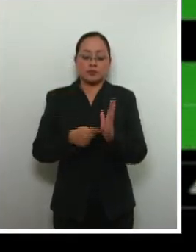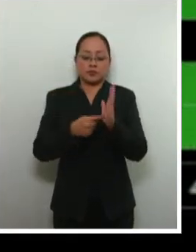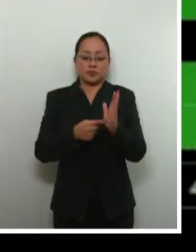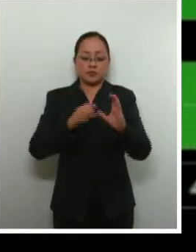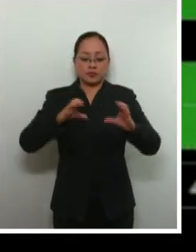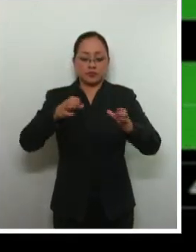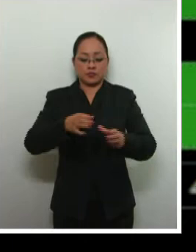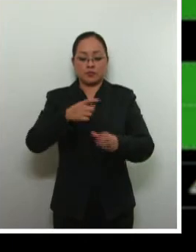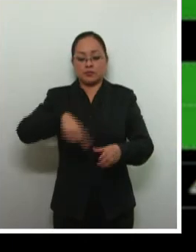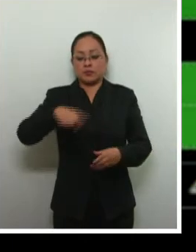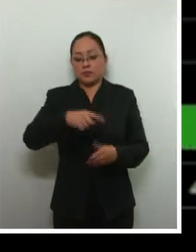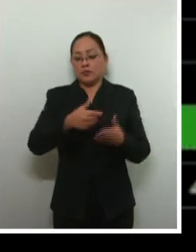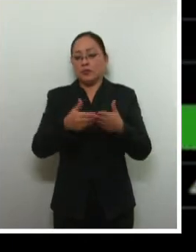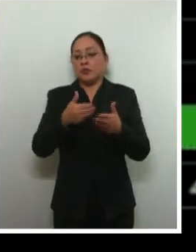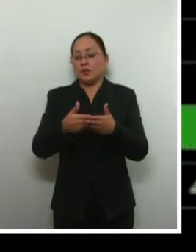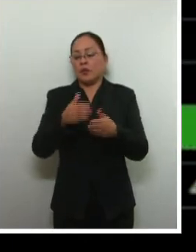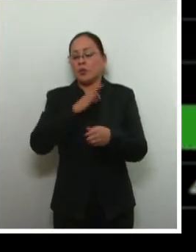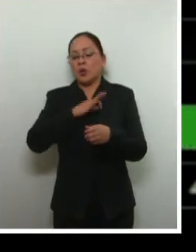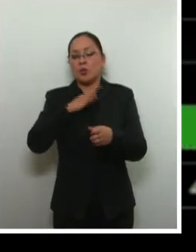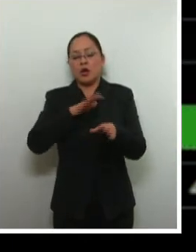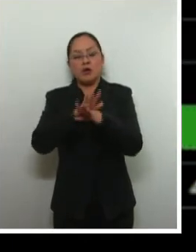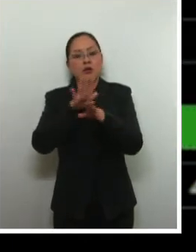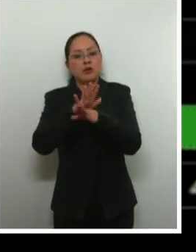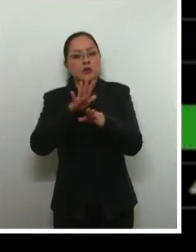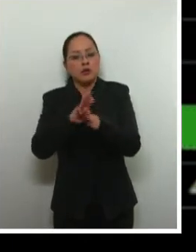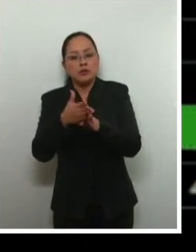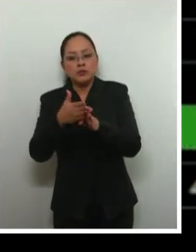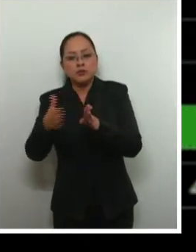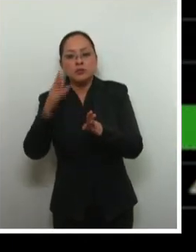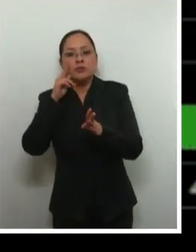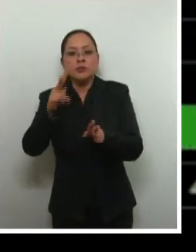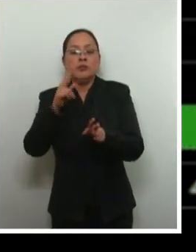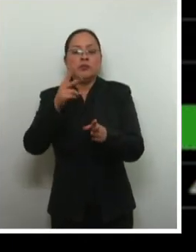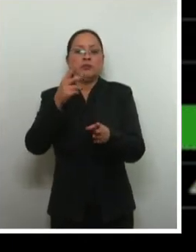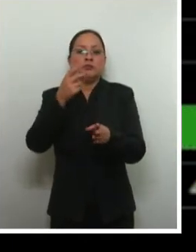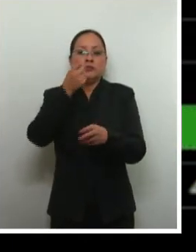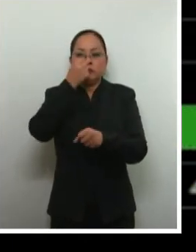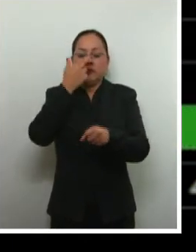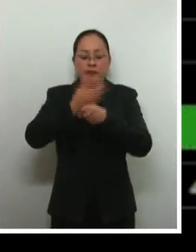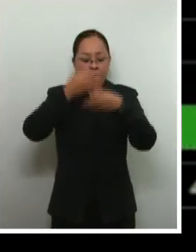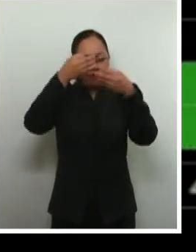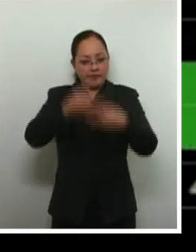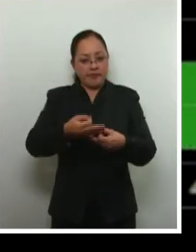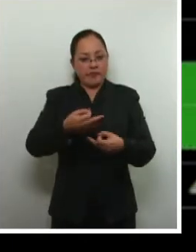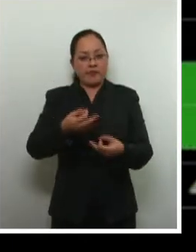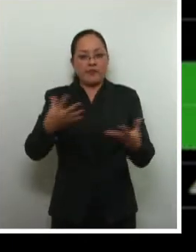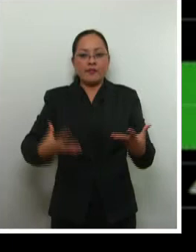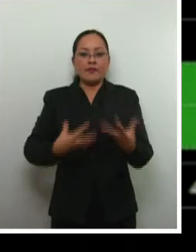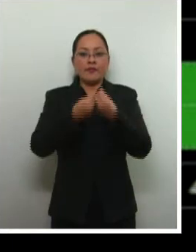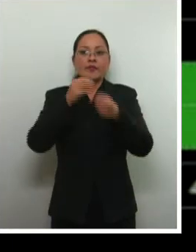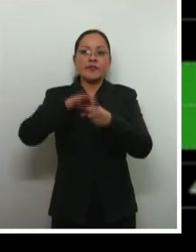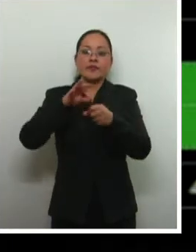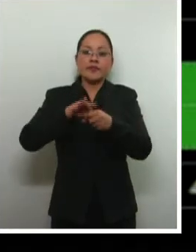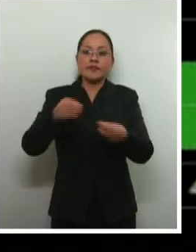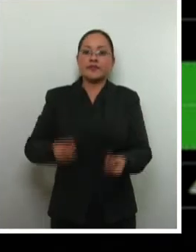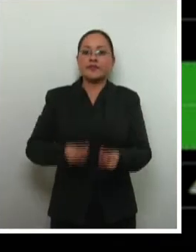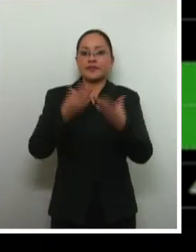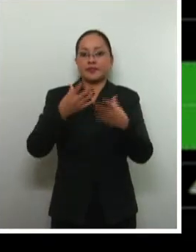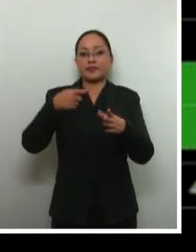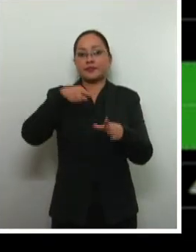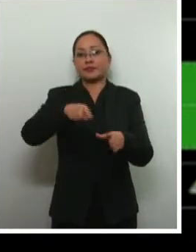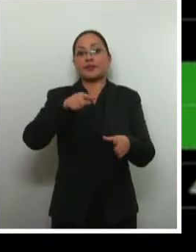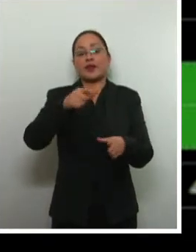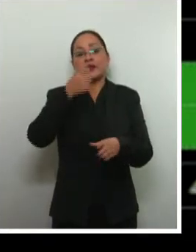este resultado estará cambiando en unos momentos más y lo escucharemos en voz oficial de la Secretaría de la Mesa Directiva de la